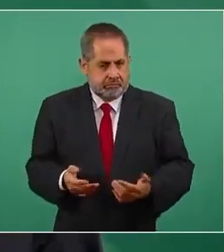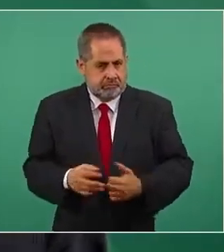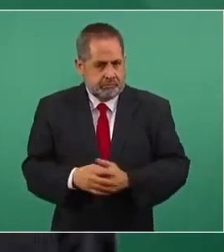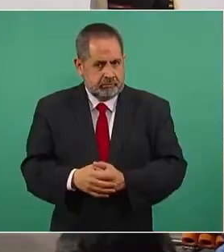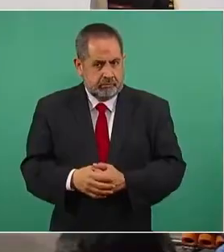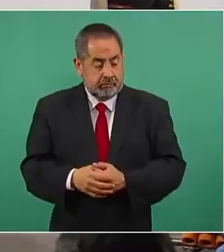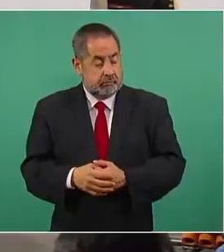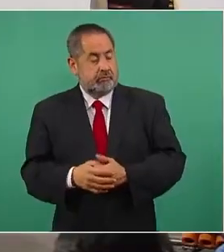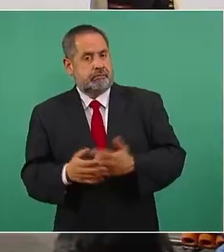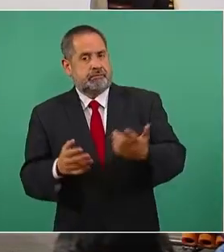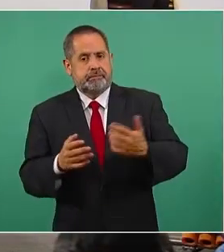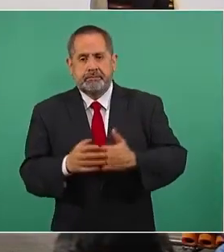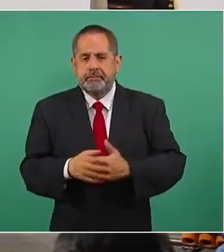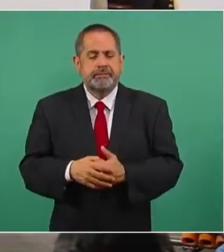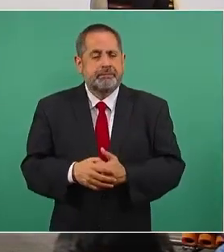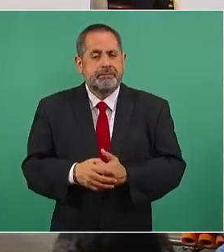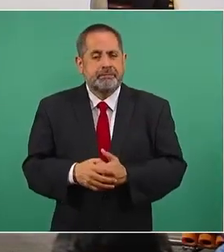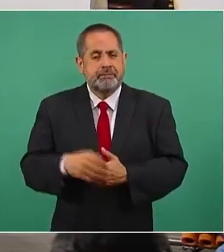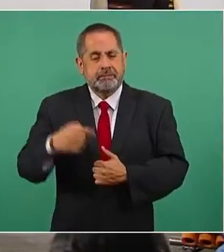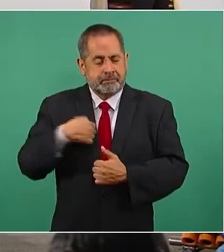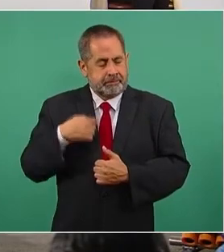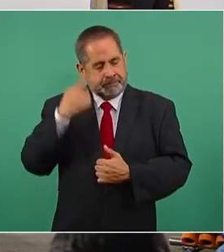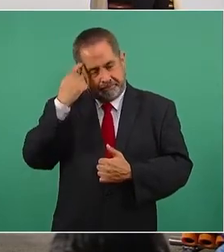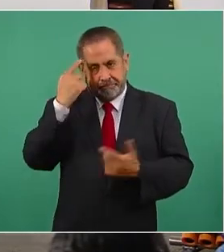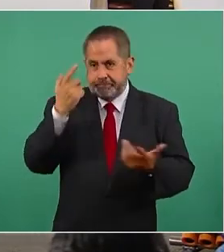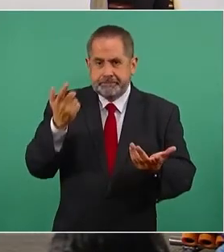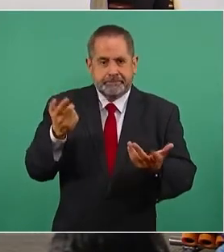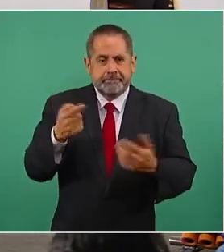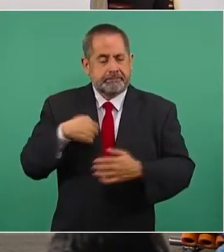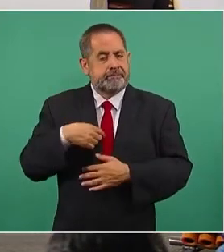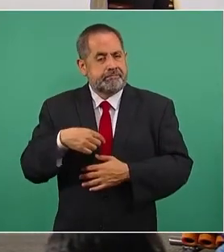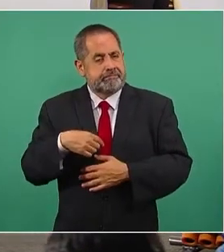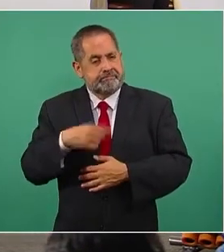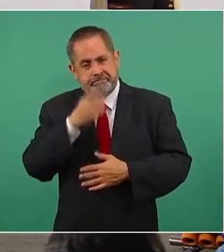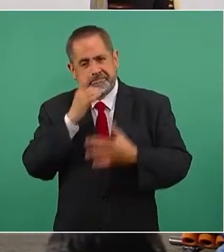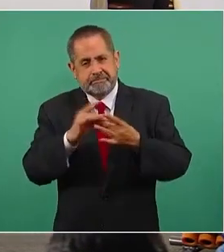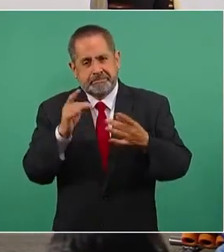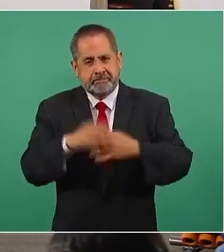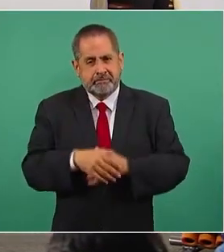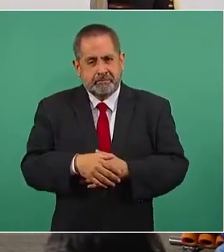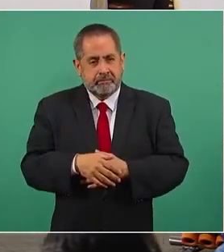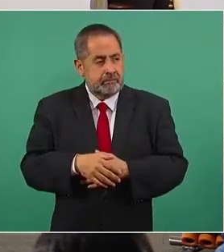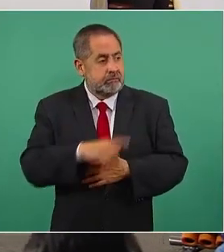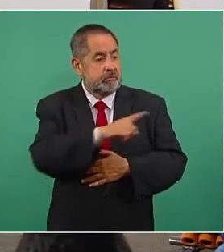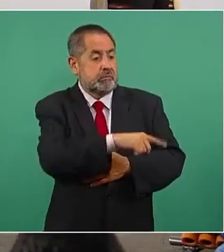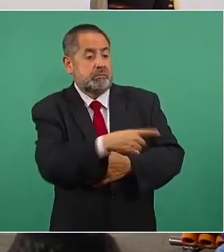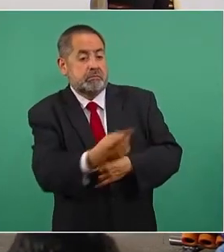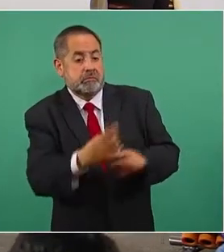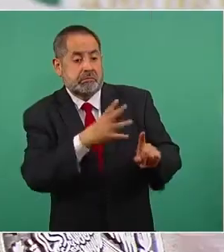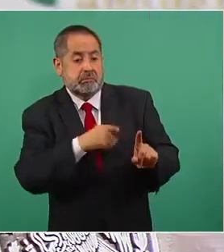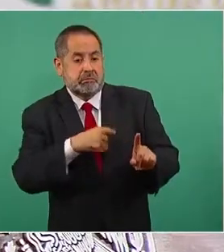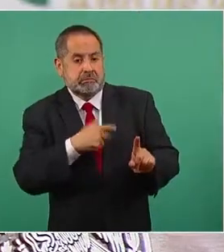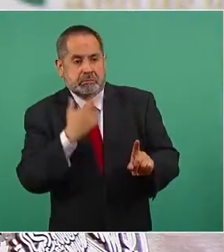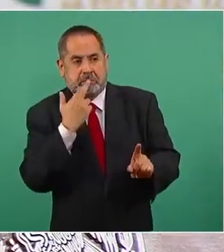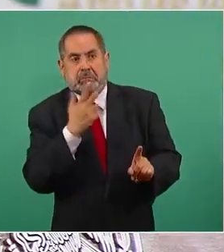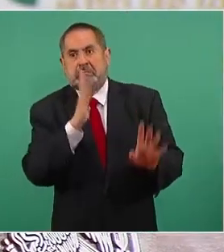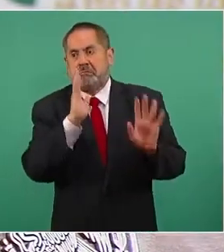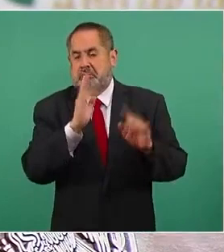Por eso hasta puedo decir que es mejor el hijo